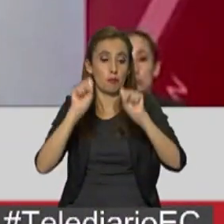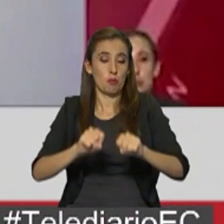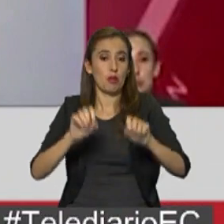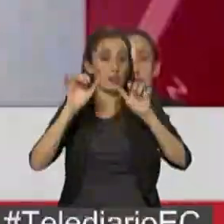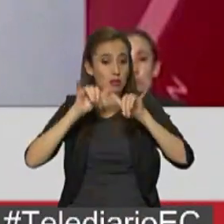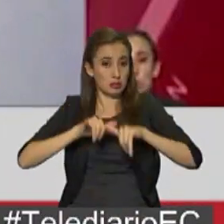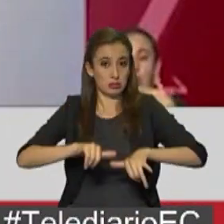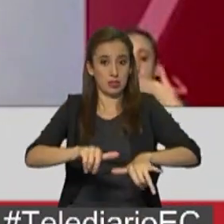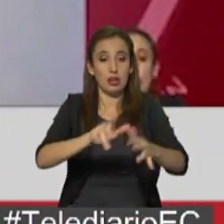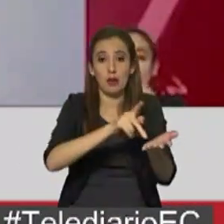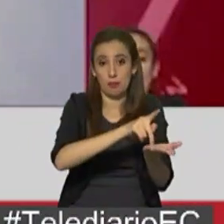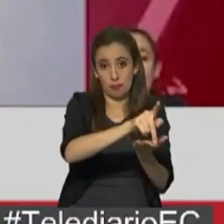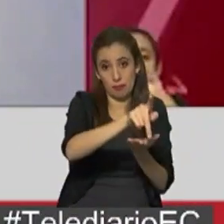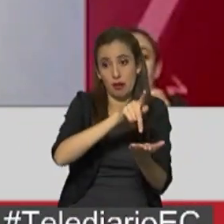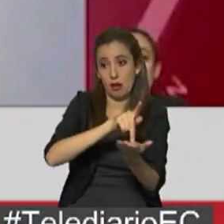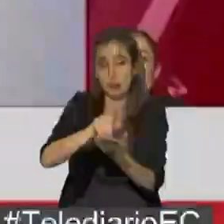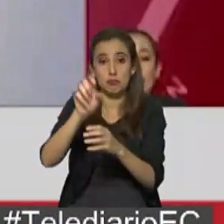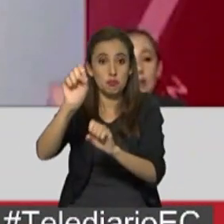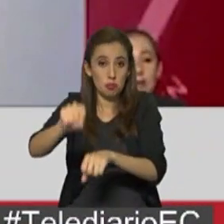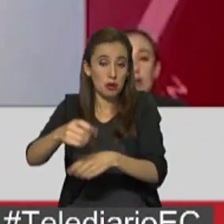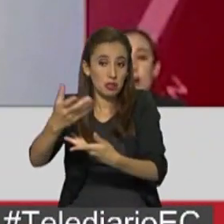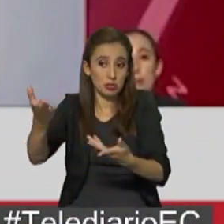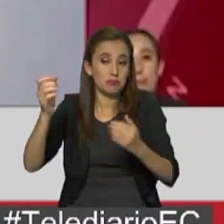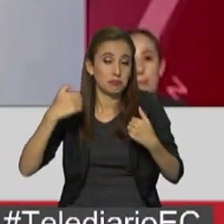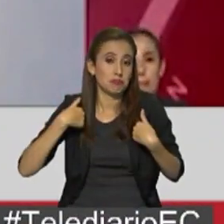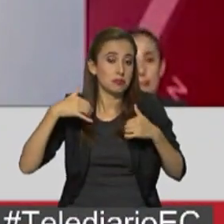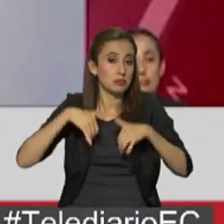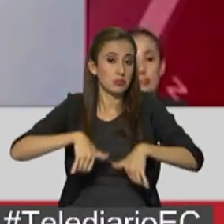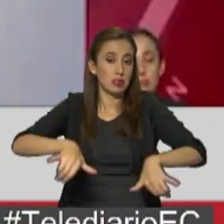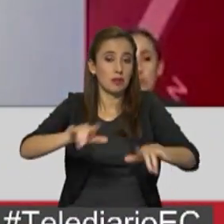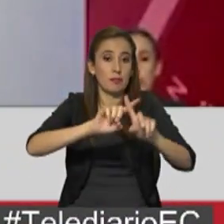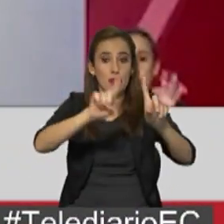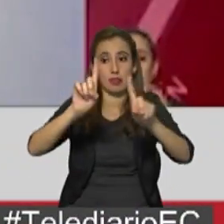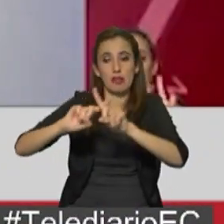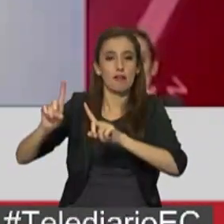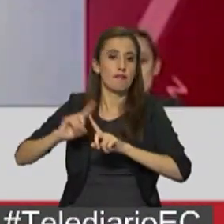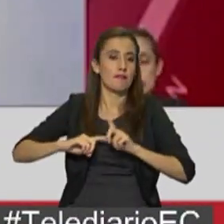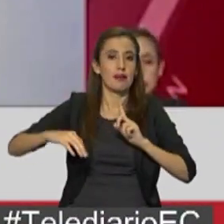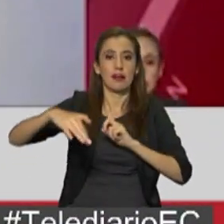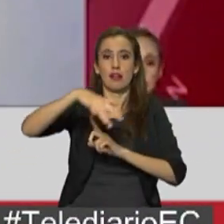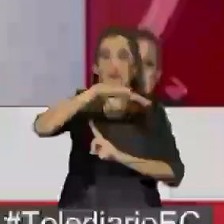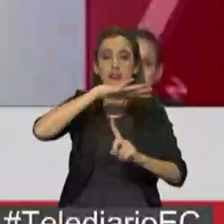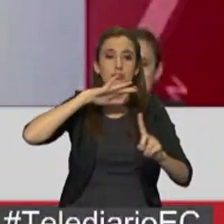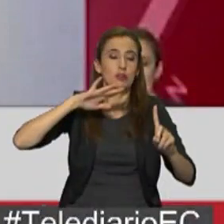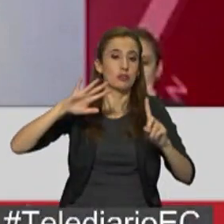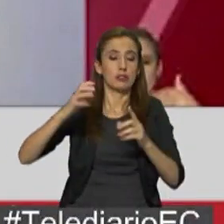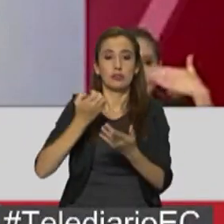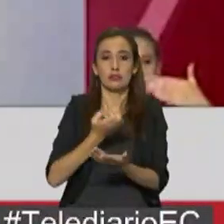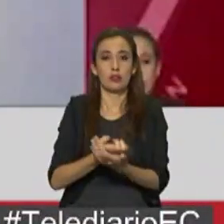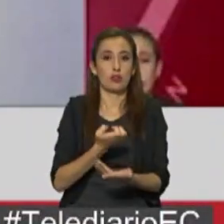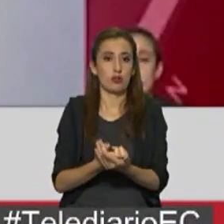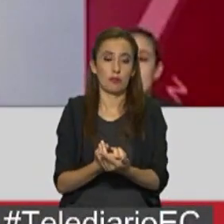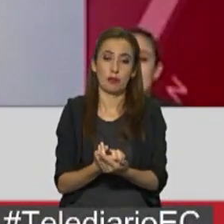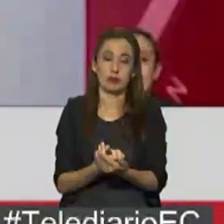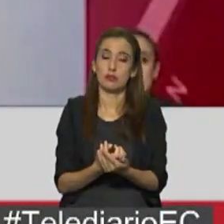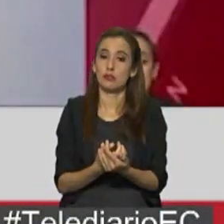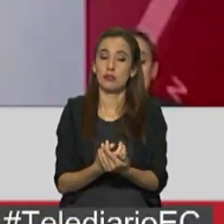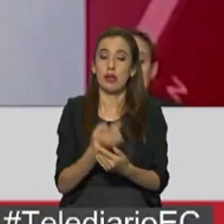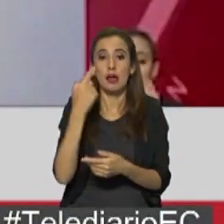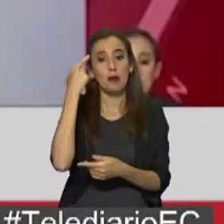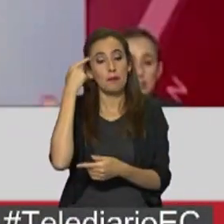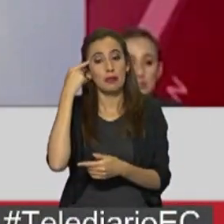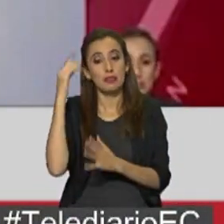pagando las pensiones porque afortunadamente tenemos diferentes niveles de afectación lo hagamos en pro del